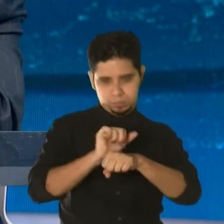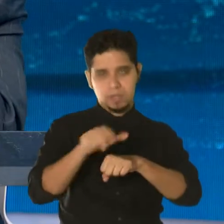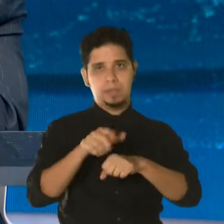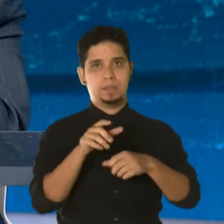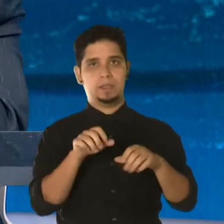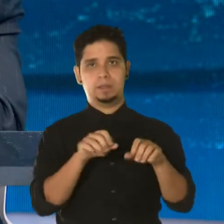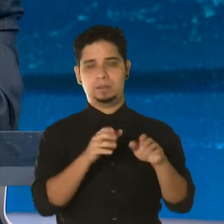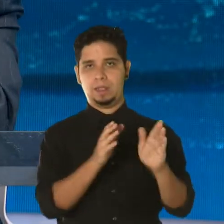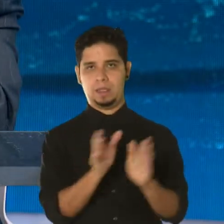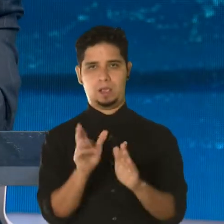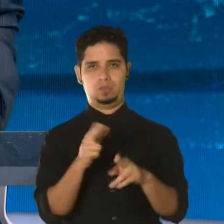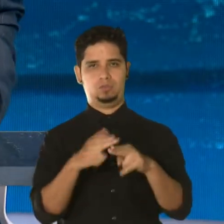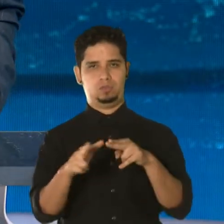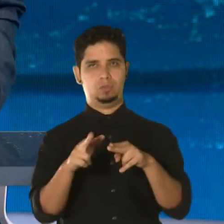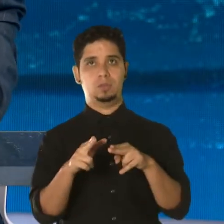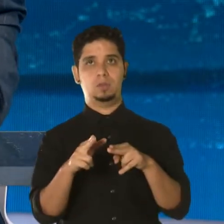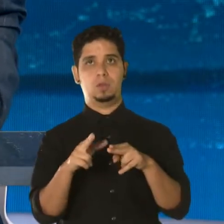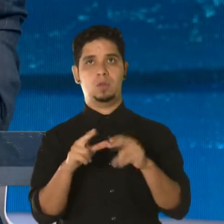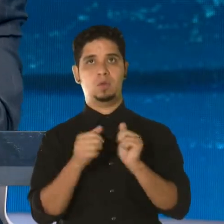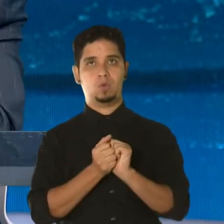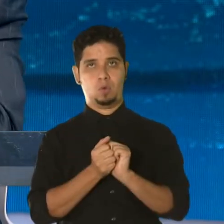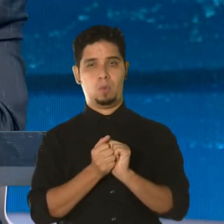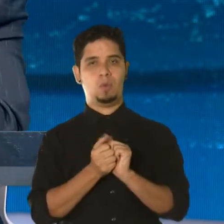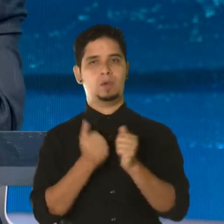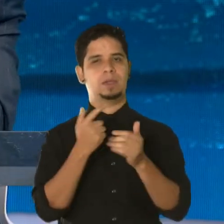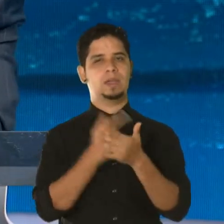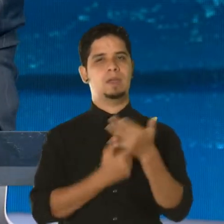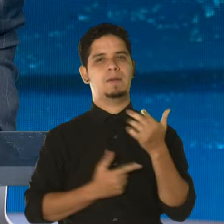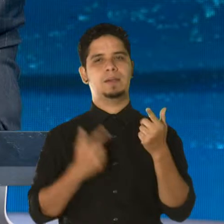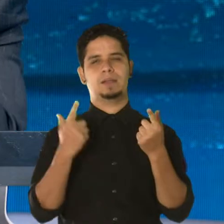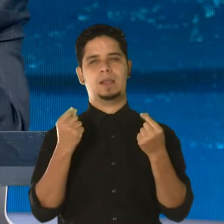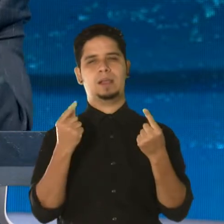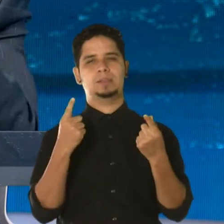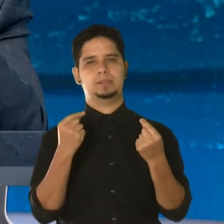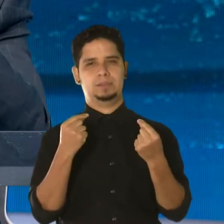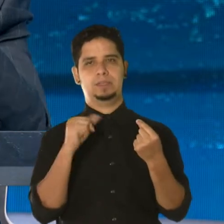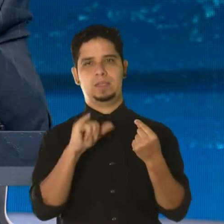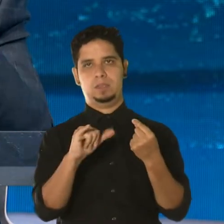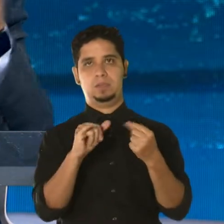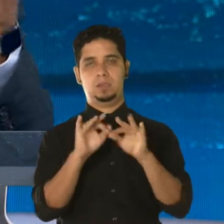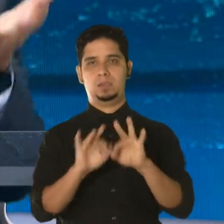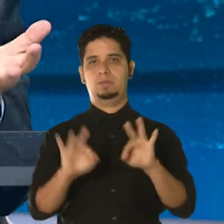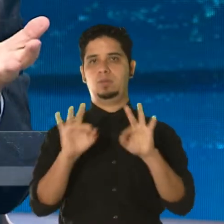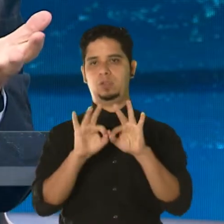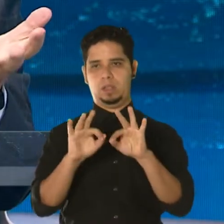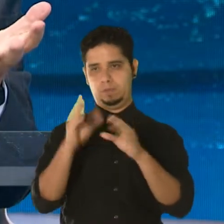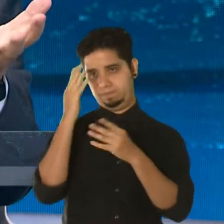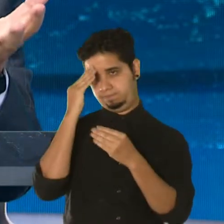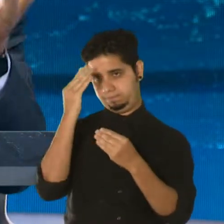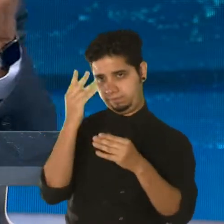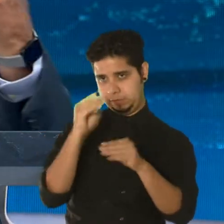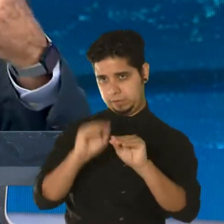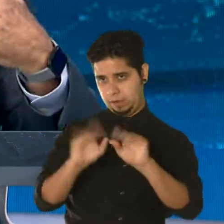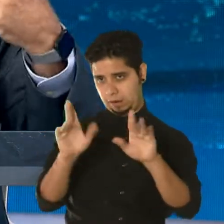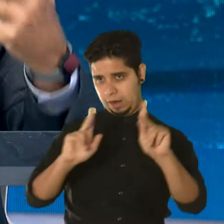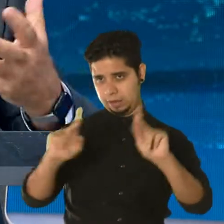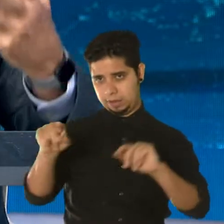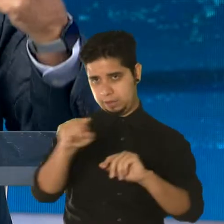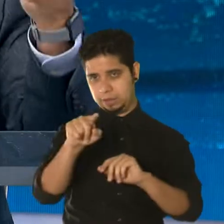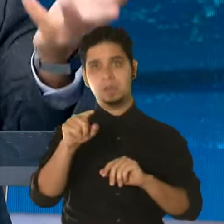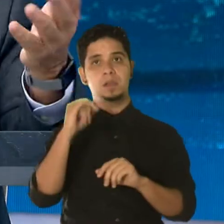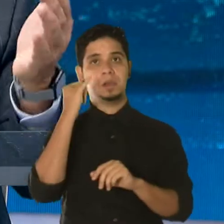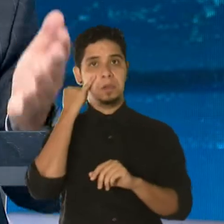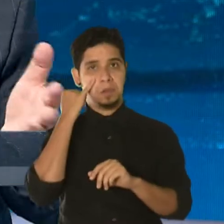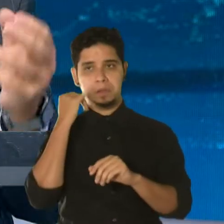estrategia a corto plazo tiene que ser de un enfoque de qué vas a hacer. Eso tiene que comunicarse claro a la gente. Y si se logra